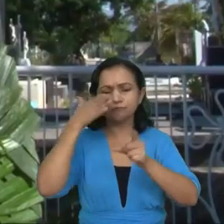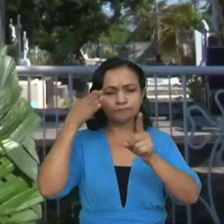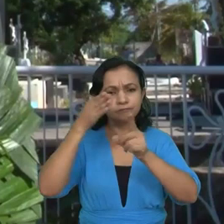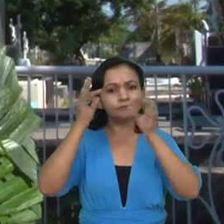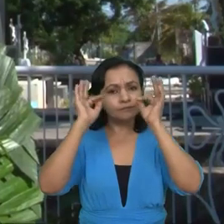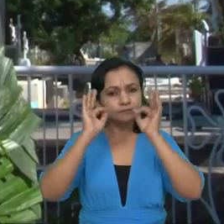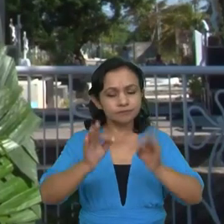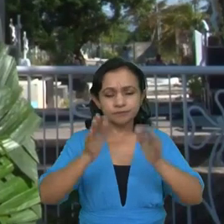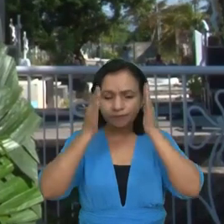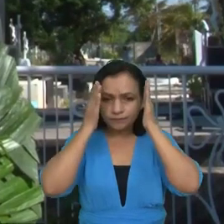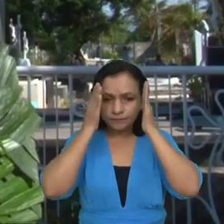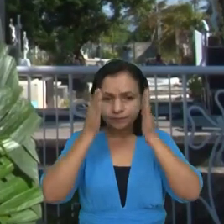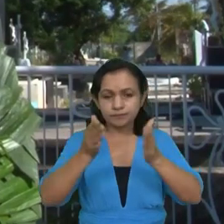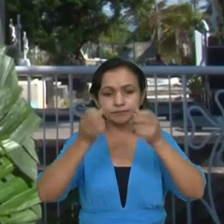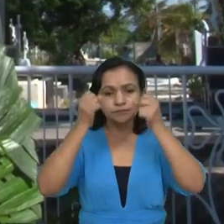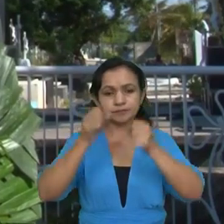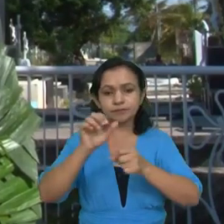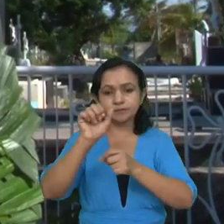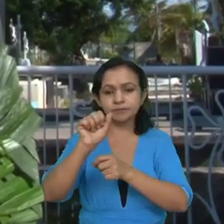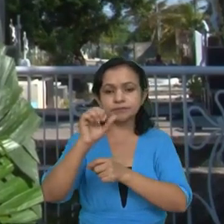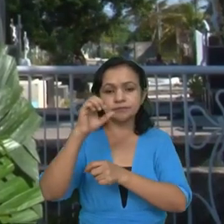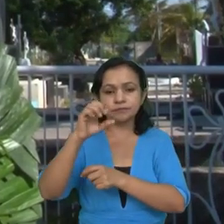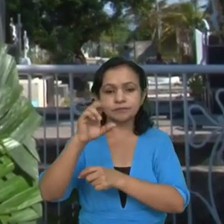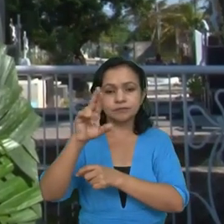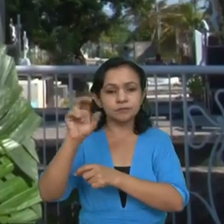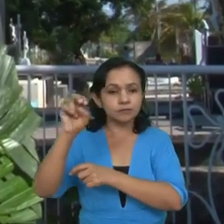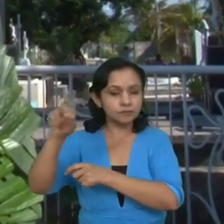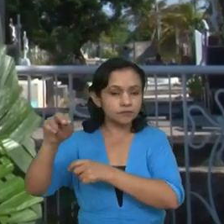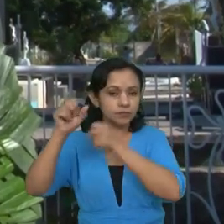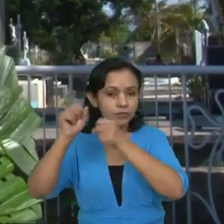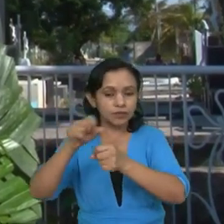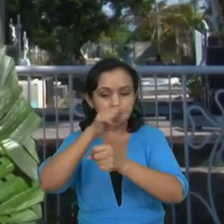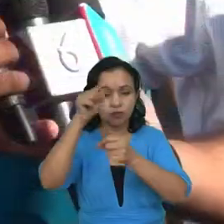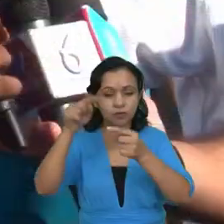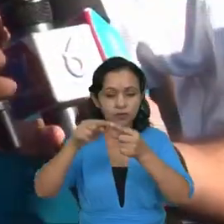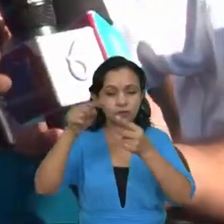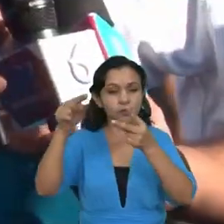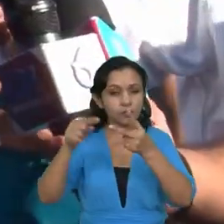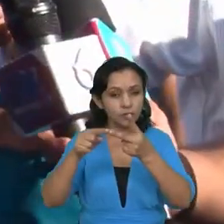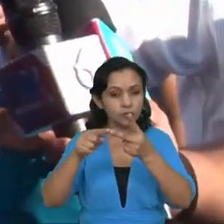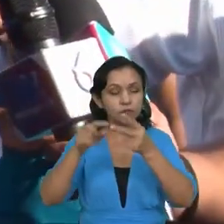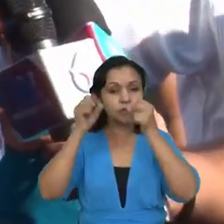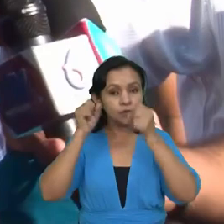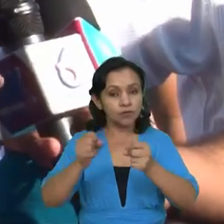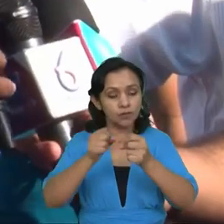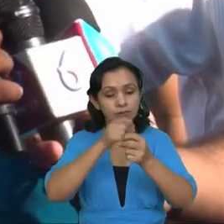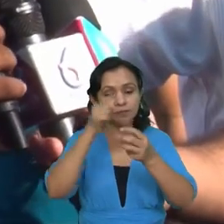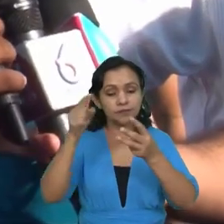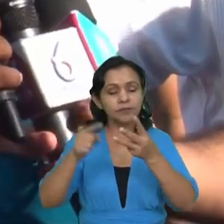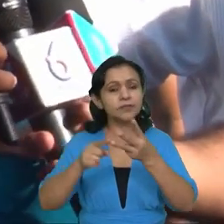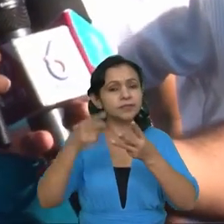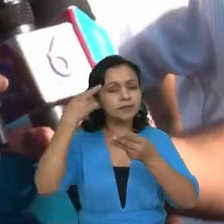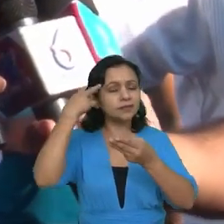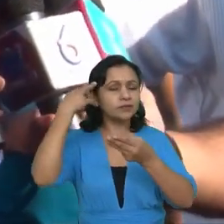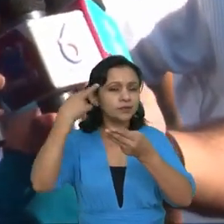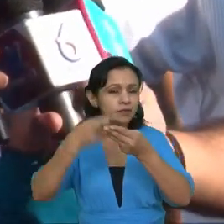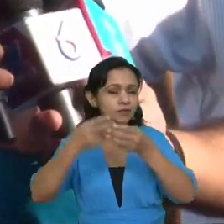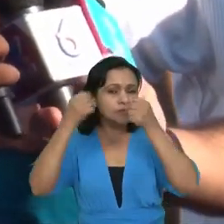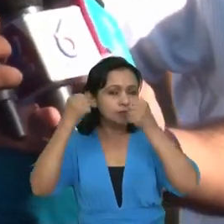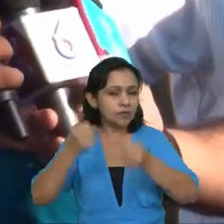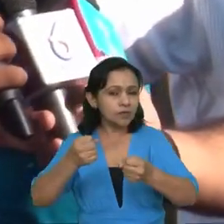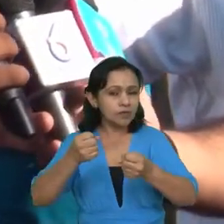entregado arnold do kwan y junto a camilo y arnoldo cual también recortamos